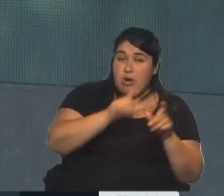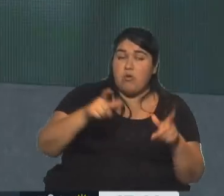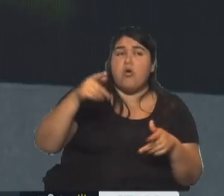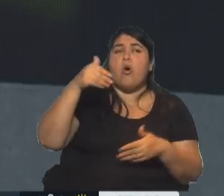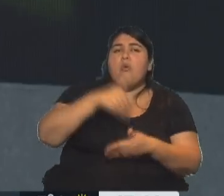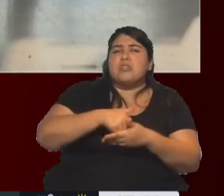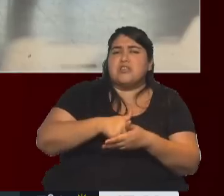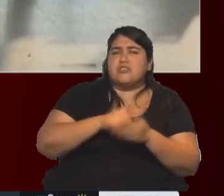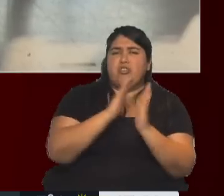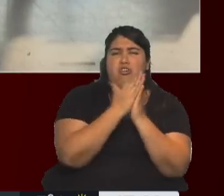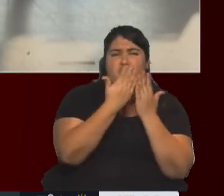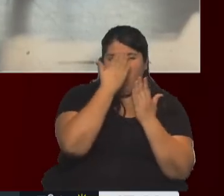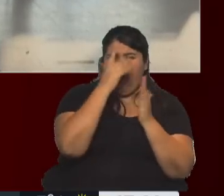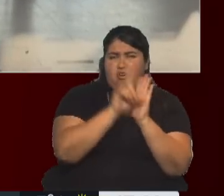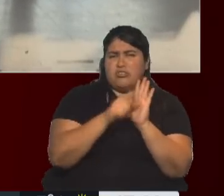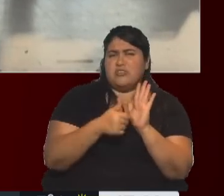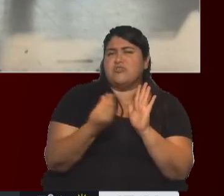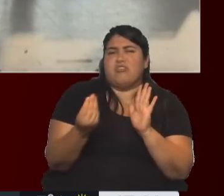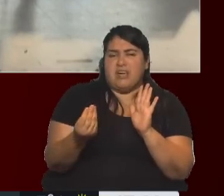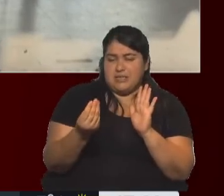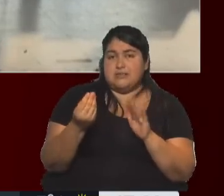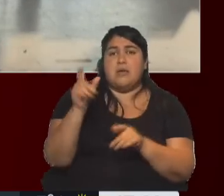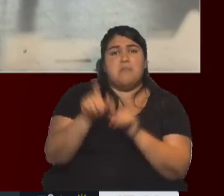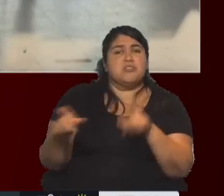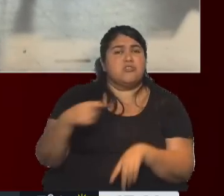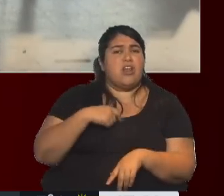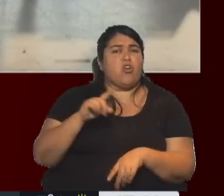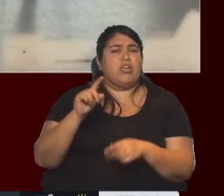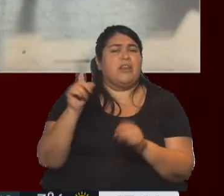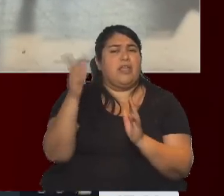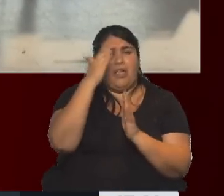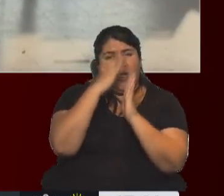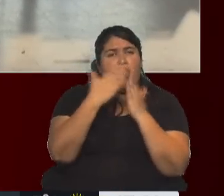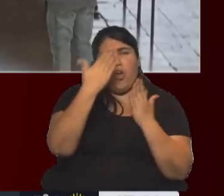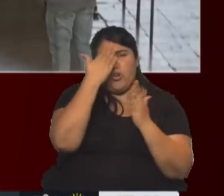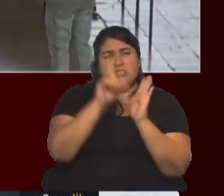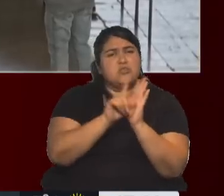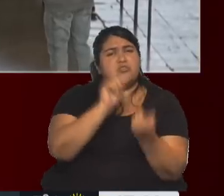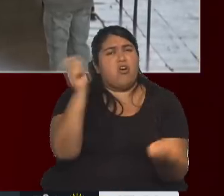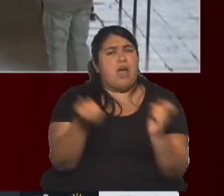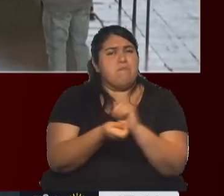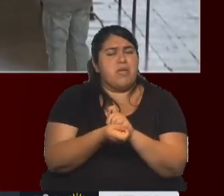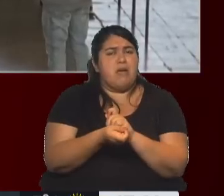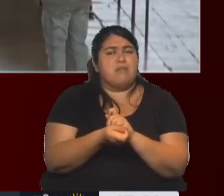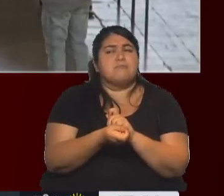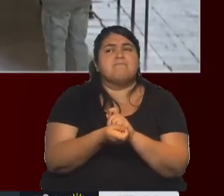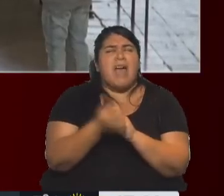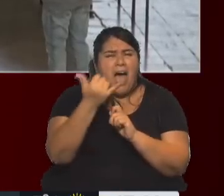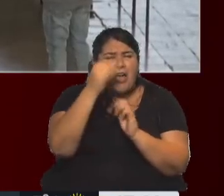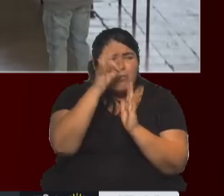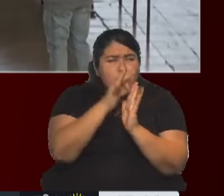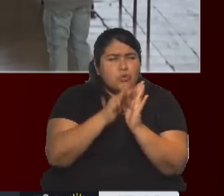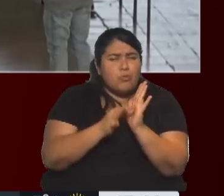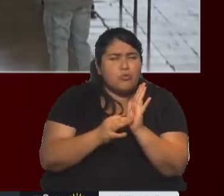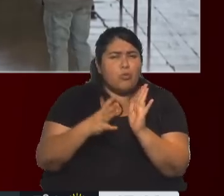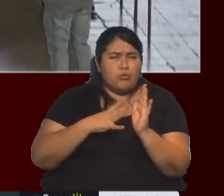para cambiar la Constitución a quienes no quieren cambiar la Constitución? Me parece que hay un montonazo de puntos que no alcanzaríamos a analizar, pero al menos quería